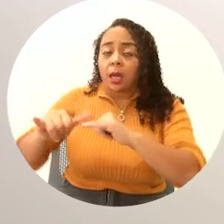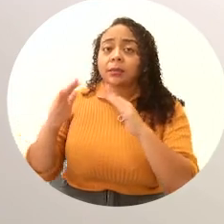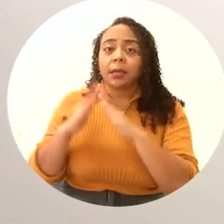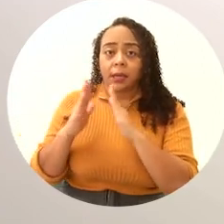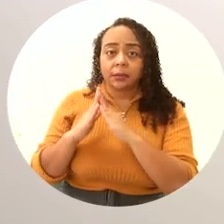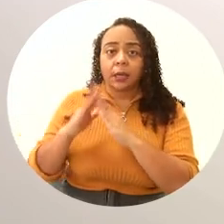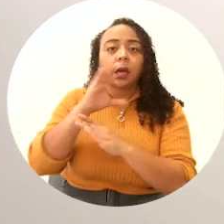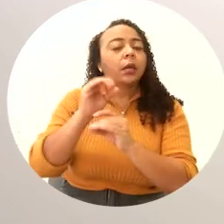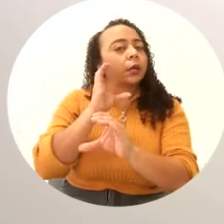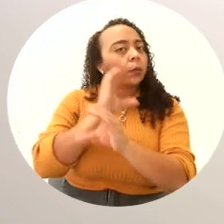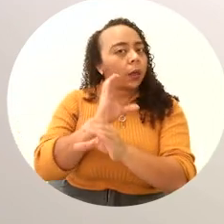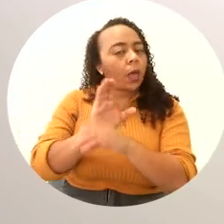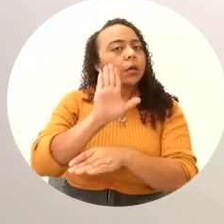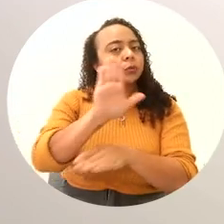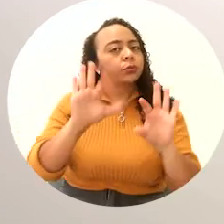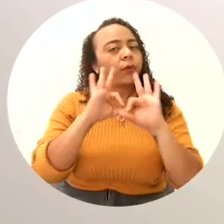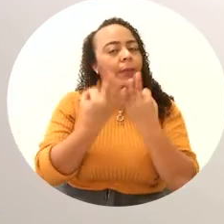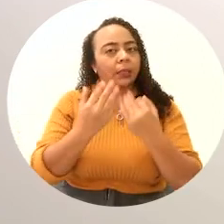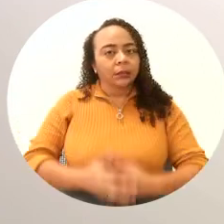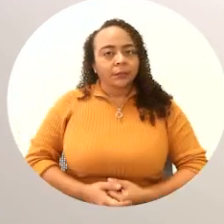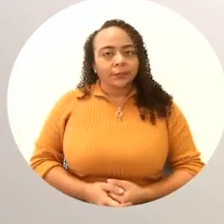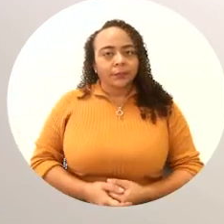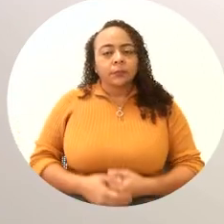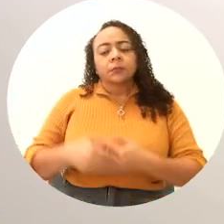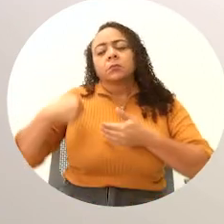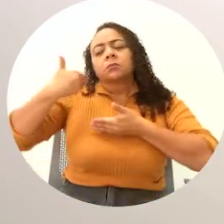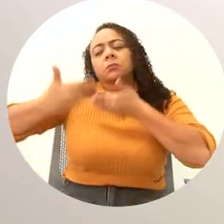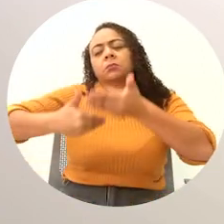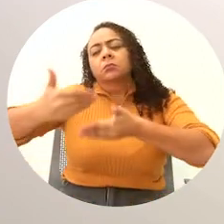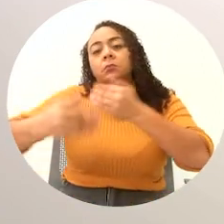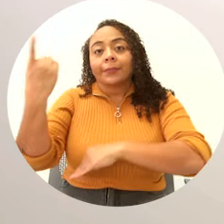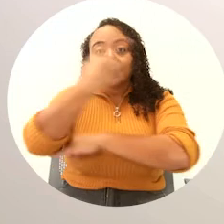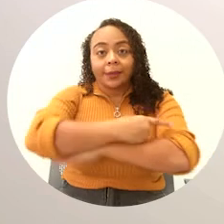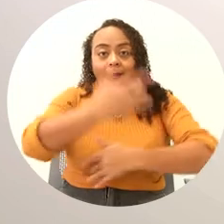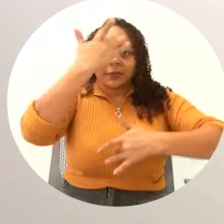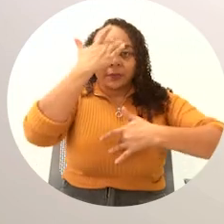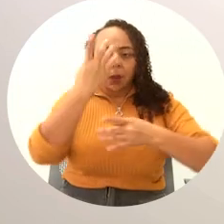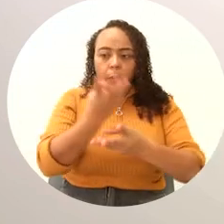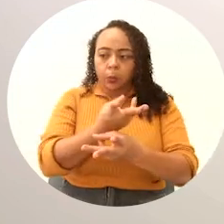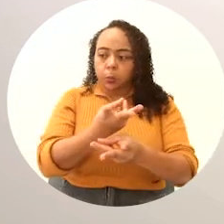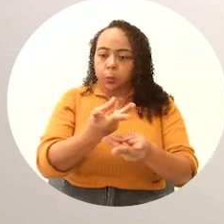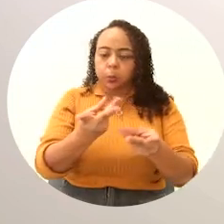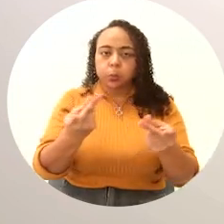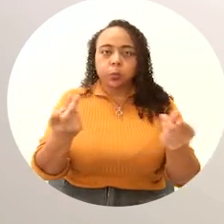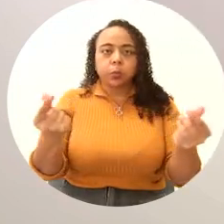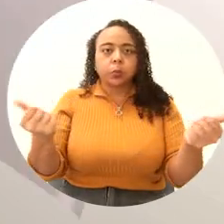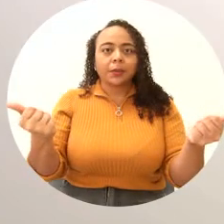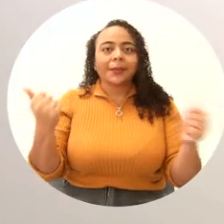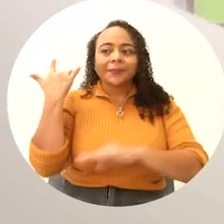quedarse en casa y cuidar a sus familias. Pasaron los días y la enfermedad fue